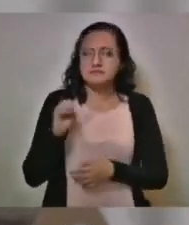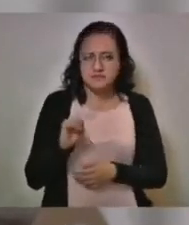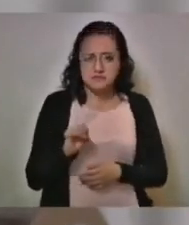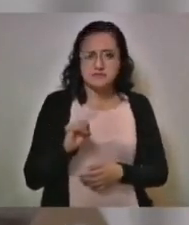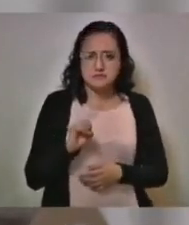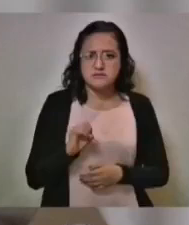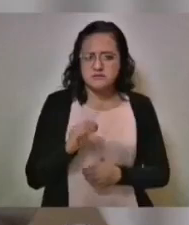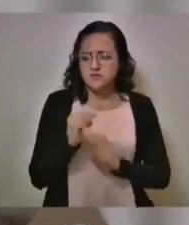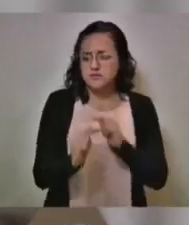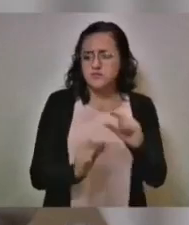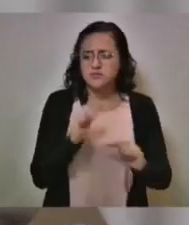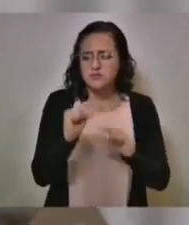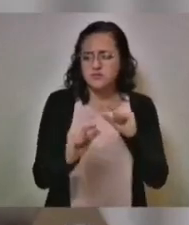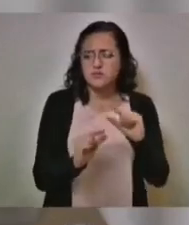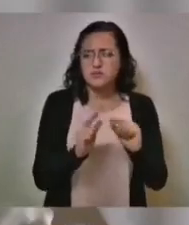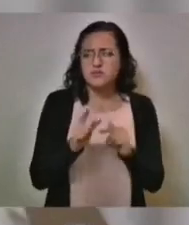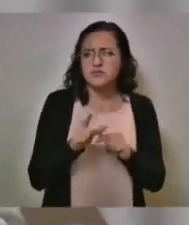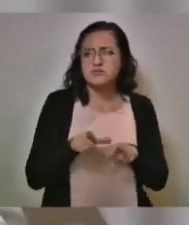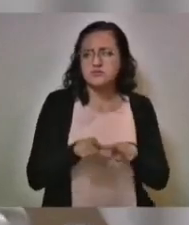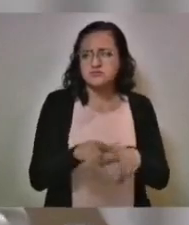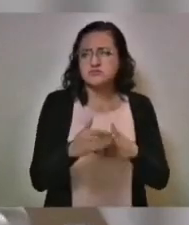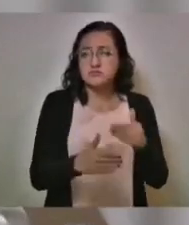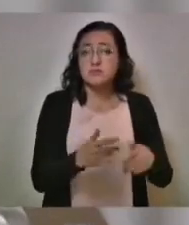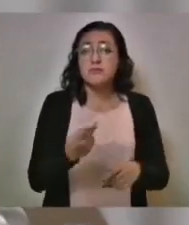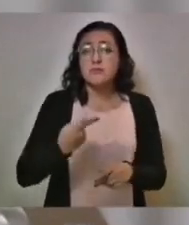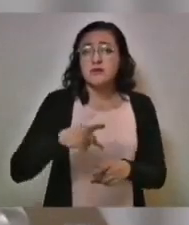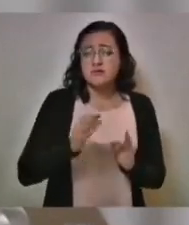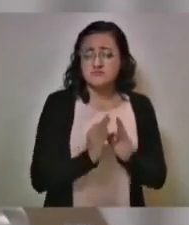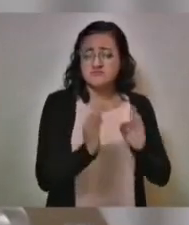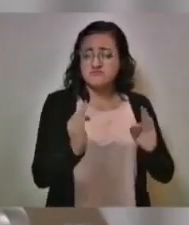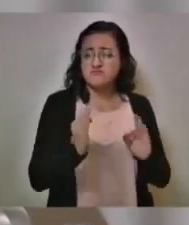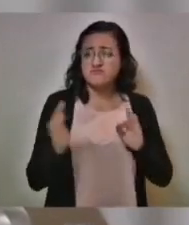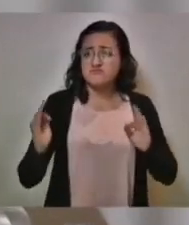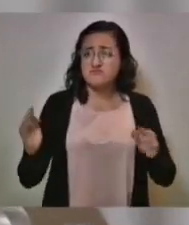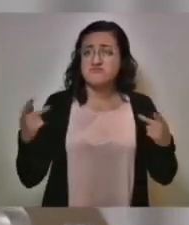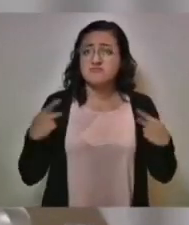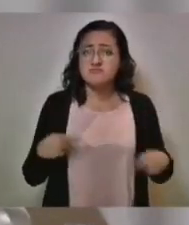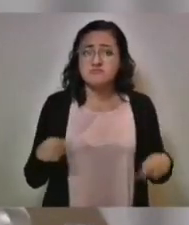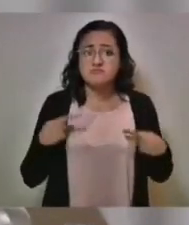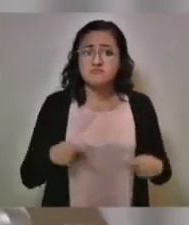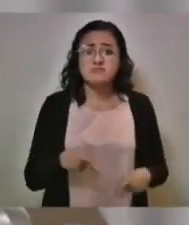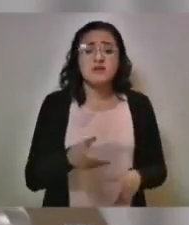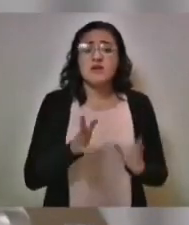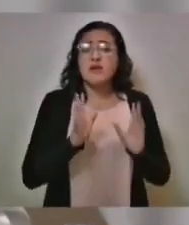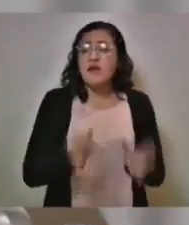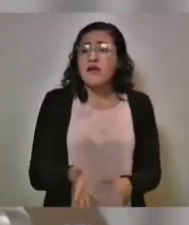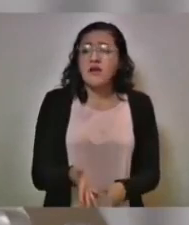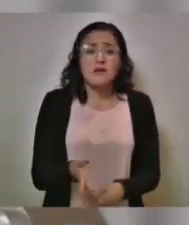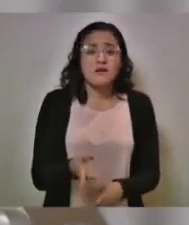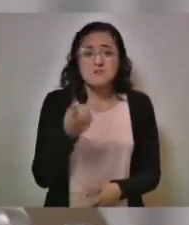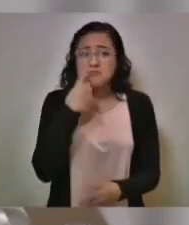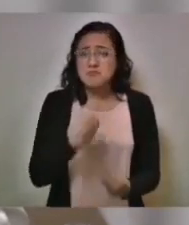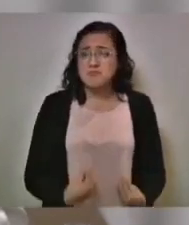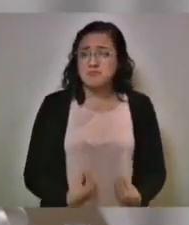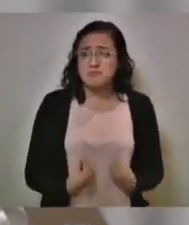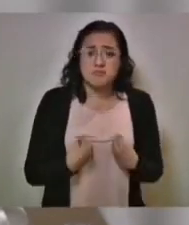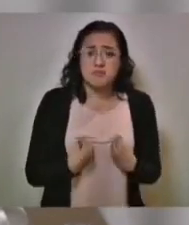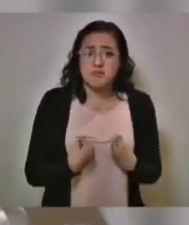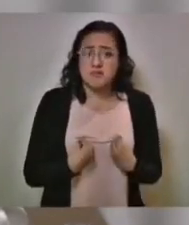manera progresiva, pero la sana distancia va a tener que ser una forma de vida